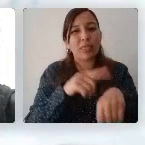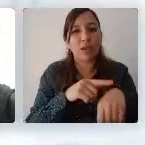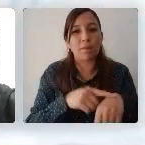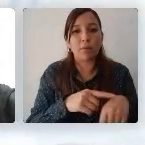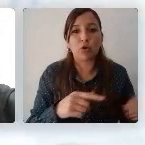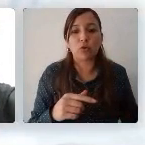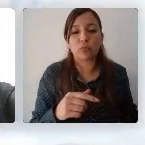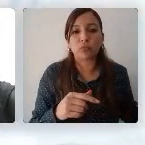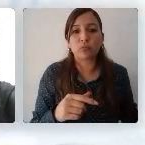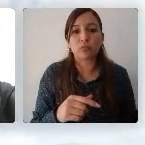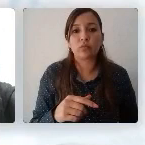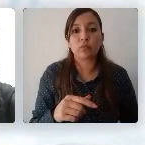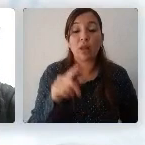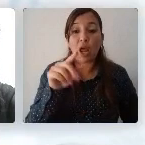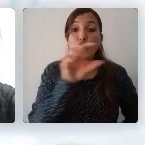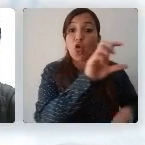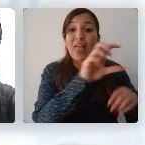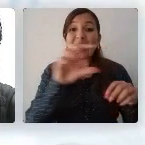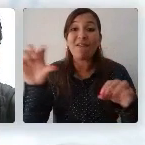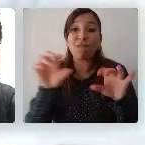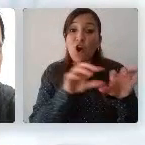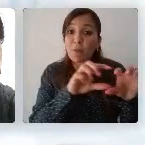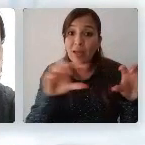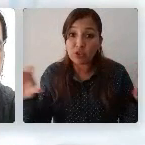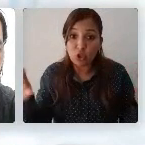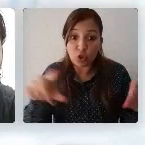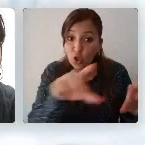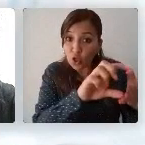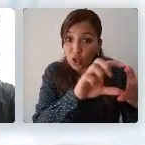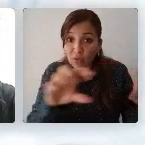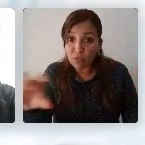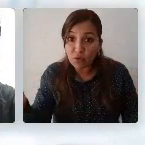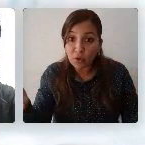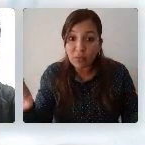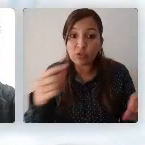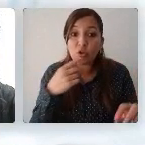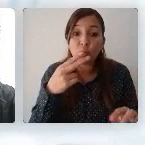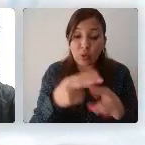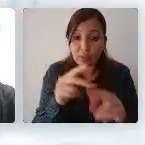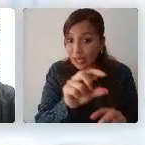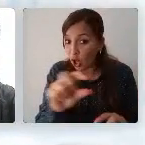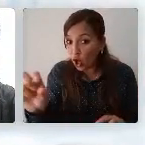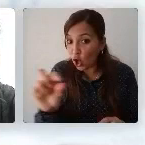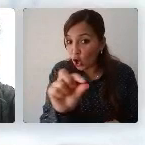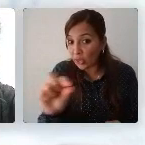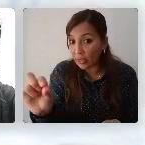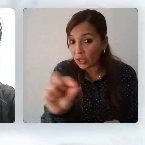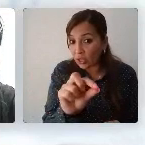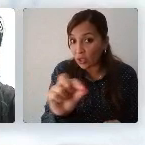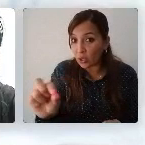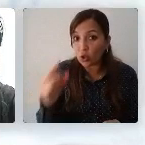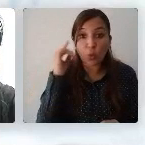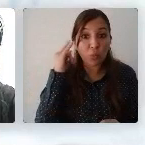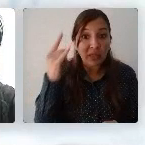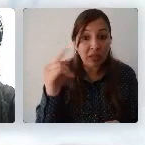los datos de Franco se encuentran en la lámina que ustedes pueden ver ahorita. Está el nombre de Franco, el correo que utiliza y